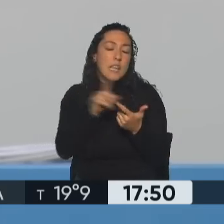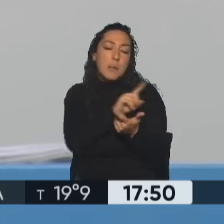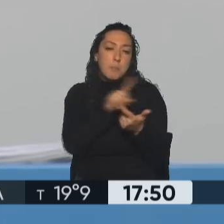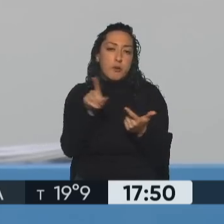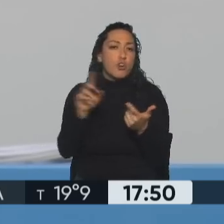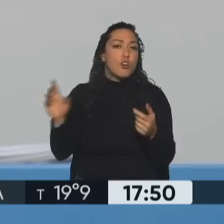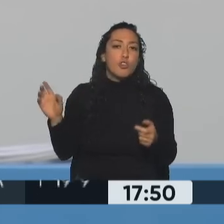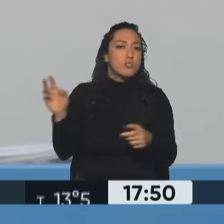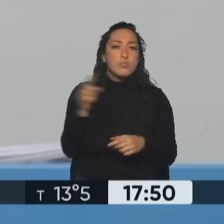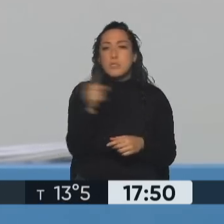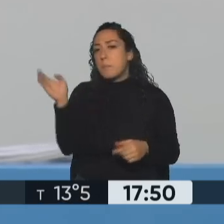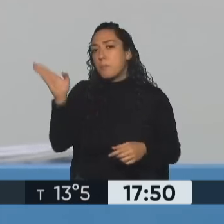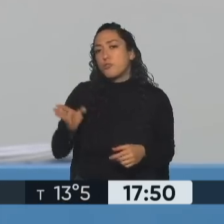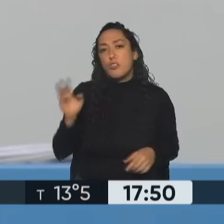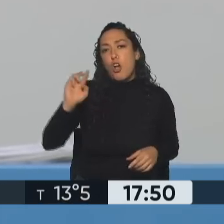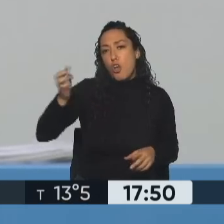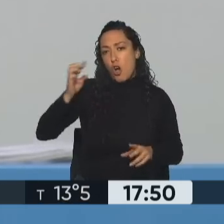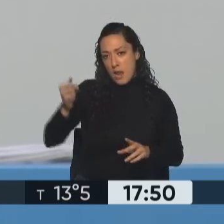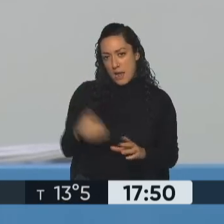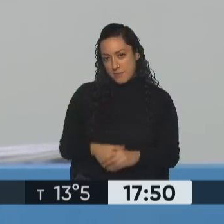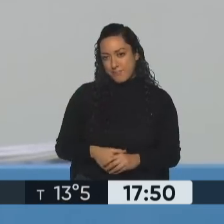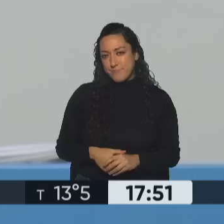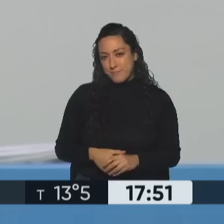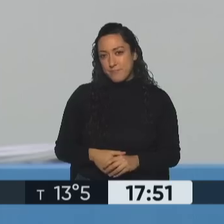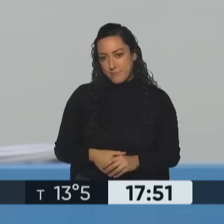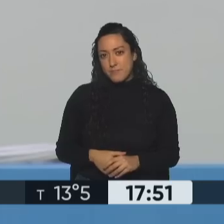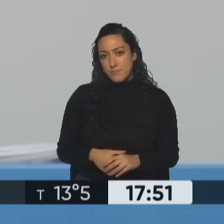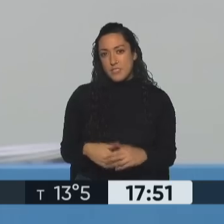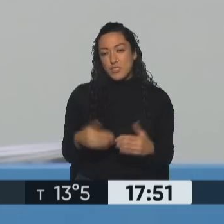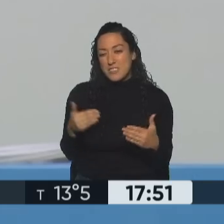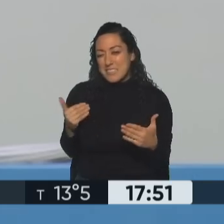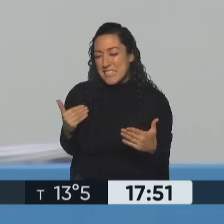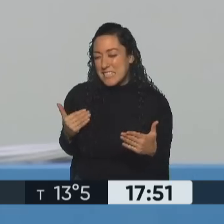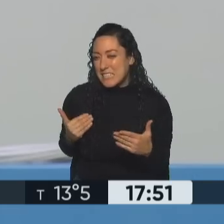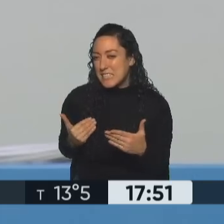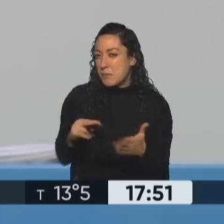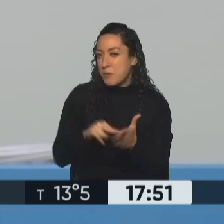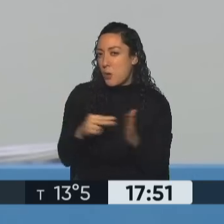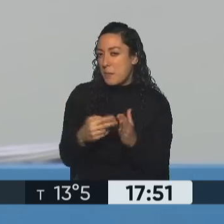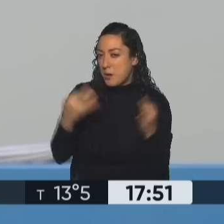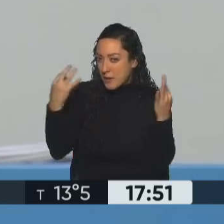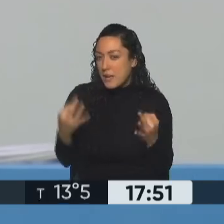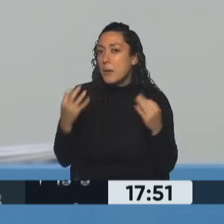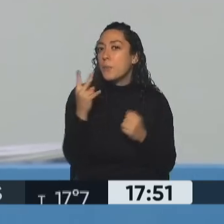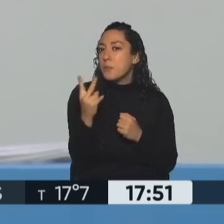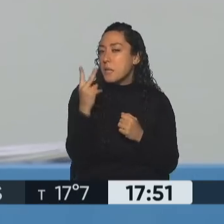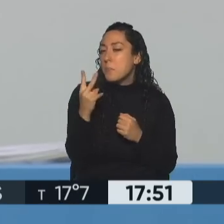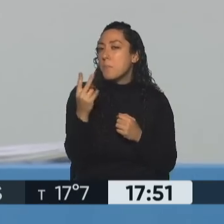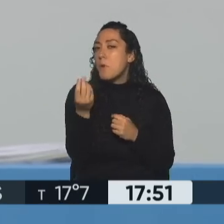dólar. Y vamos aproximándonos al gran y verdadero problema de la Argentina, que es la economía bimonetaria. Vamos